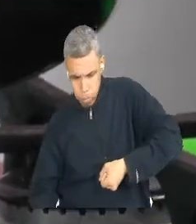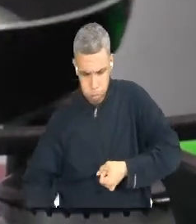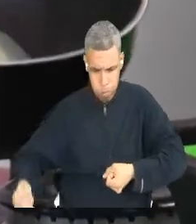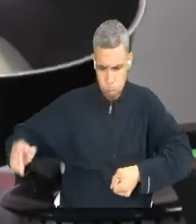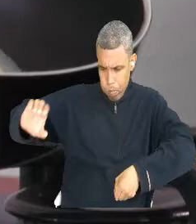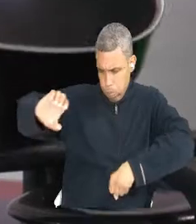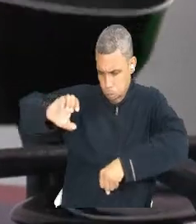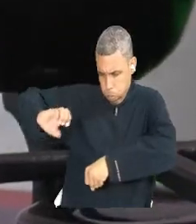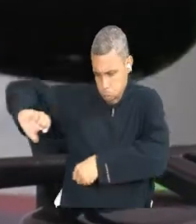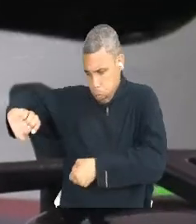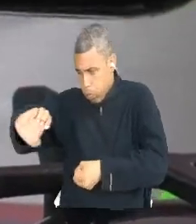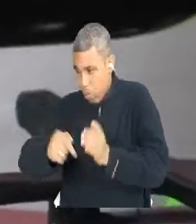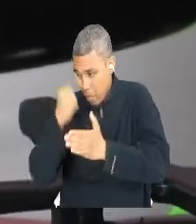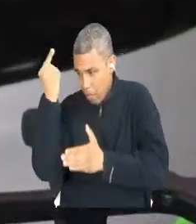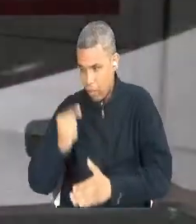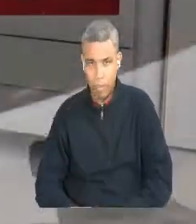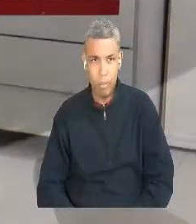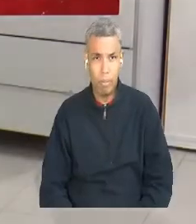Ok.